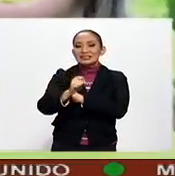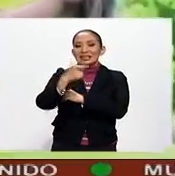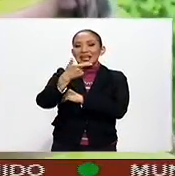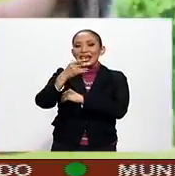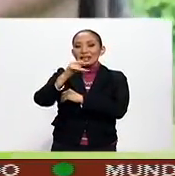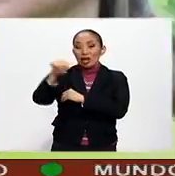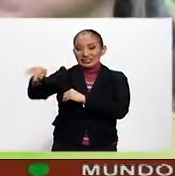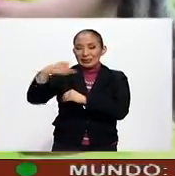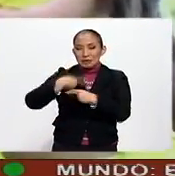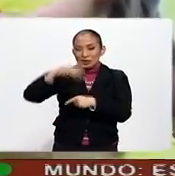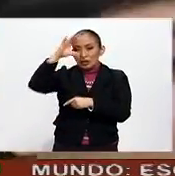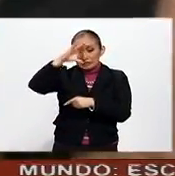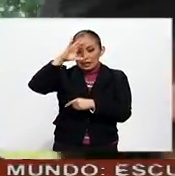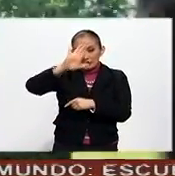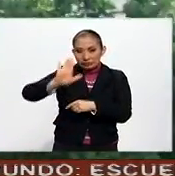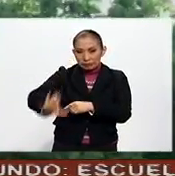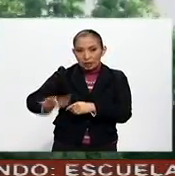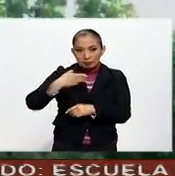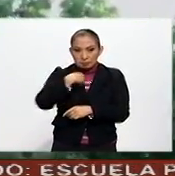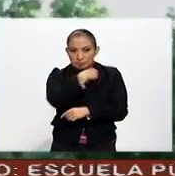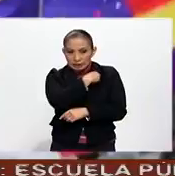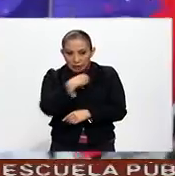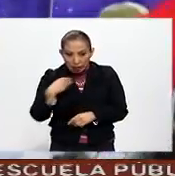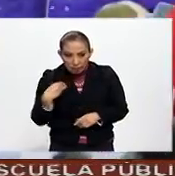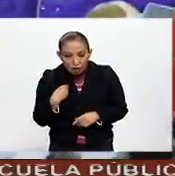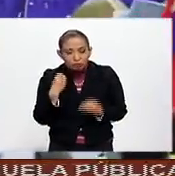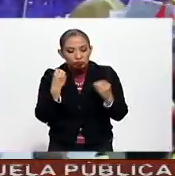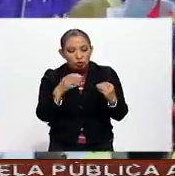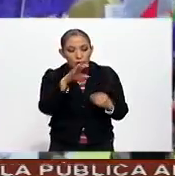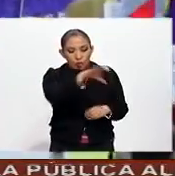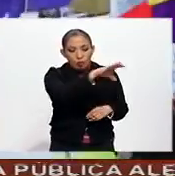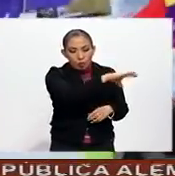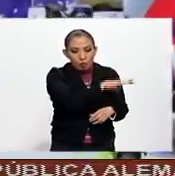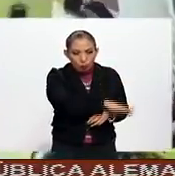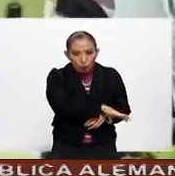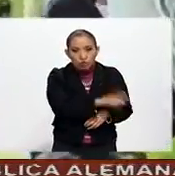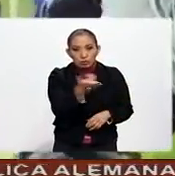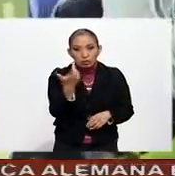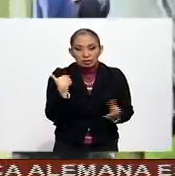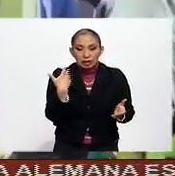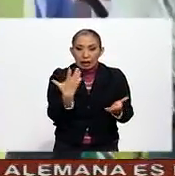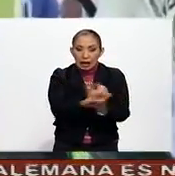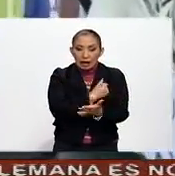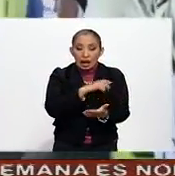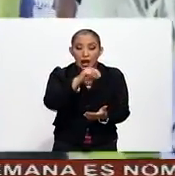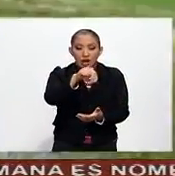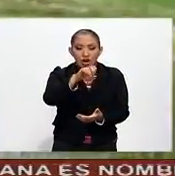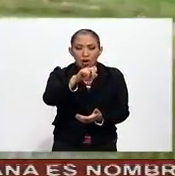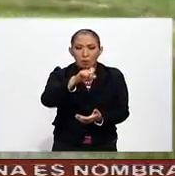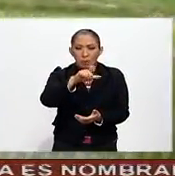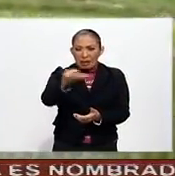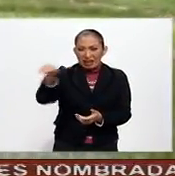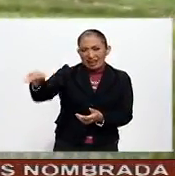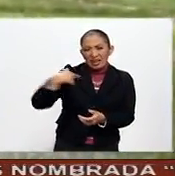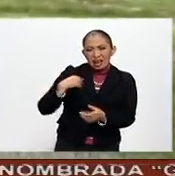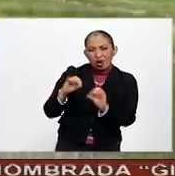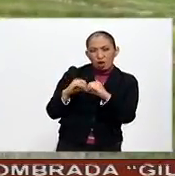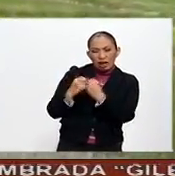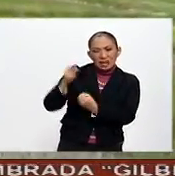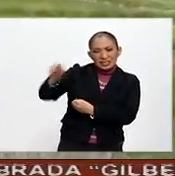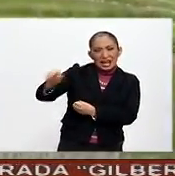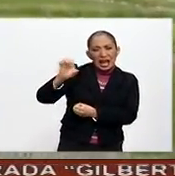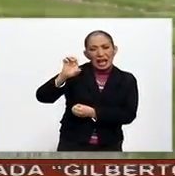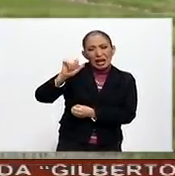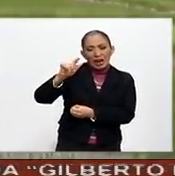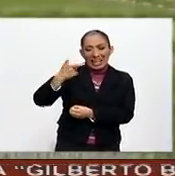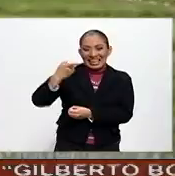Estos científicos, le digo, integrantes, muchos de ellos y ganadores del premio Nobel, acusan a esta organización ecologista,